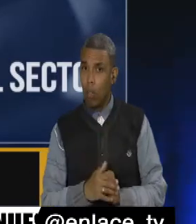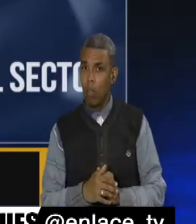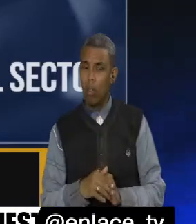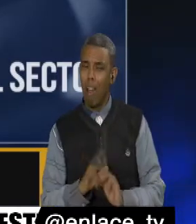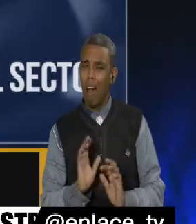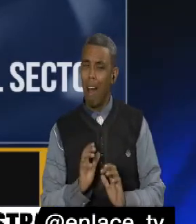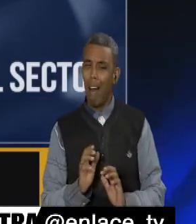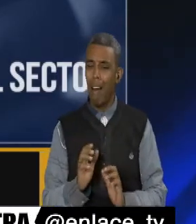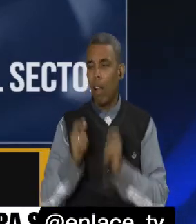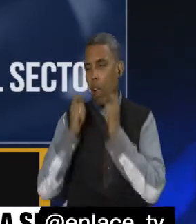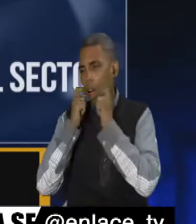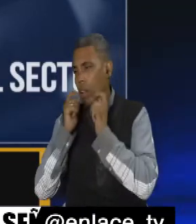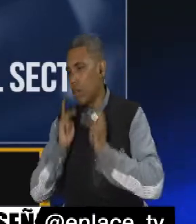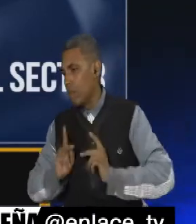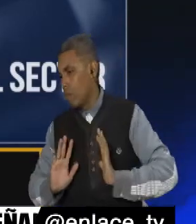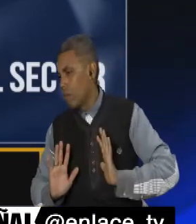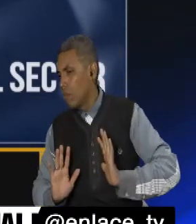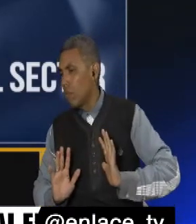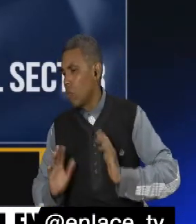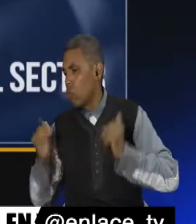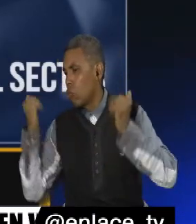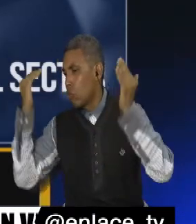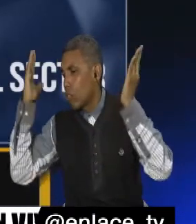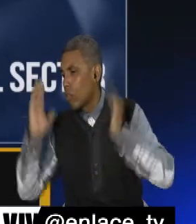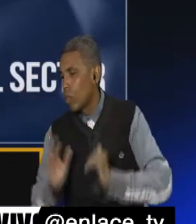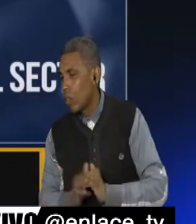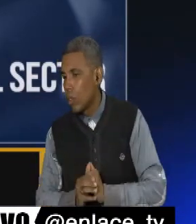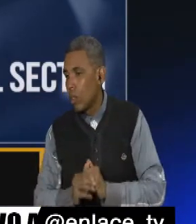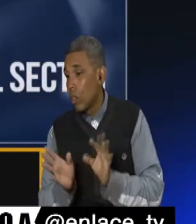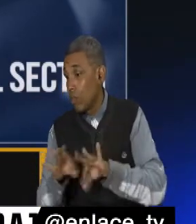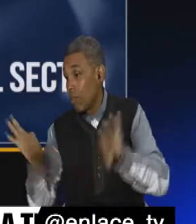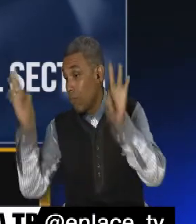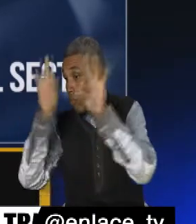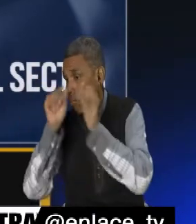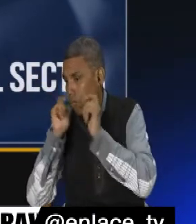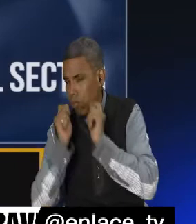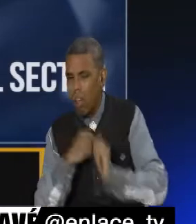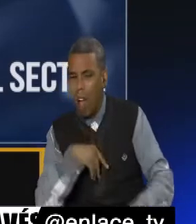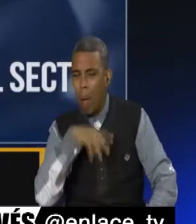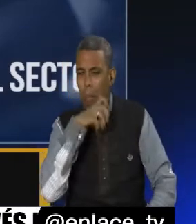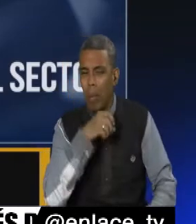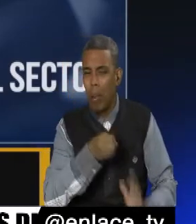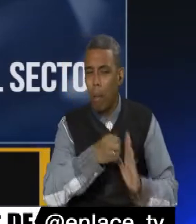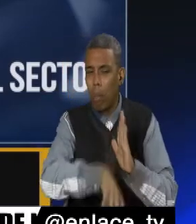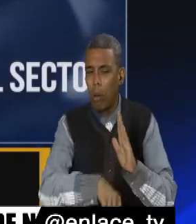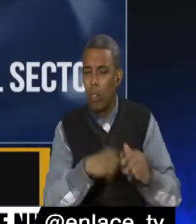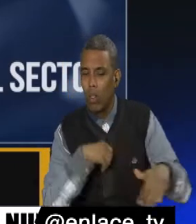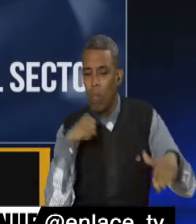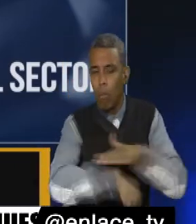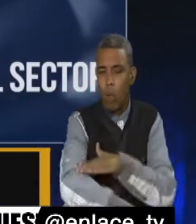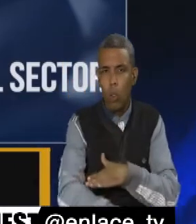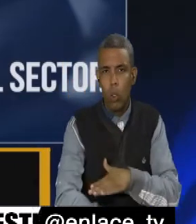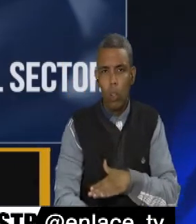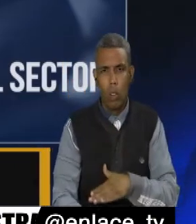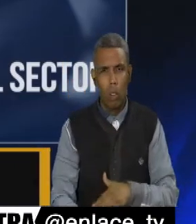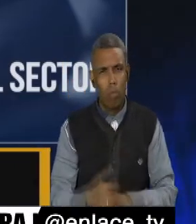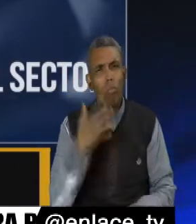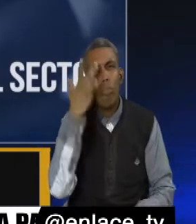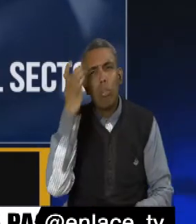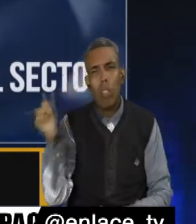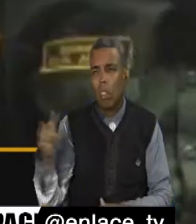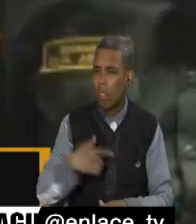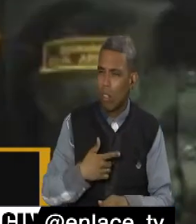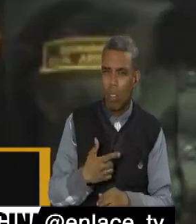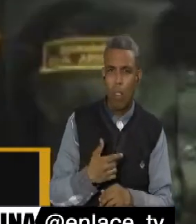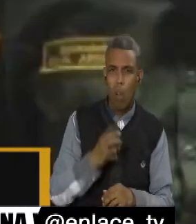sed, sienten todo. Y eso, no ponerle mano dura a ese tipo, no sé qué estamos haciendo aquí en